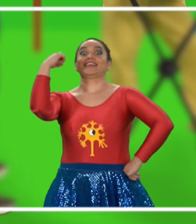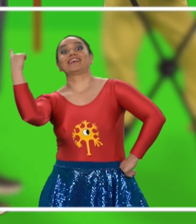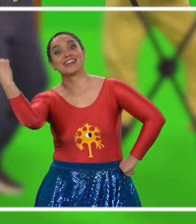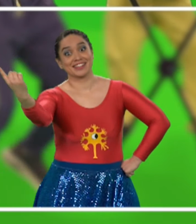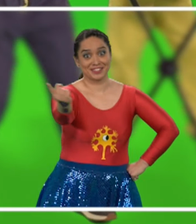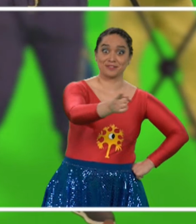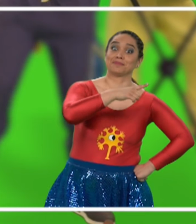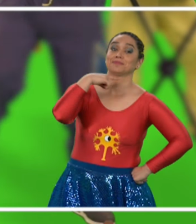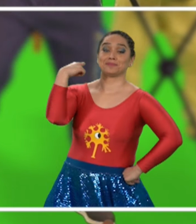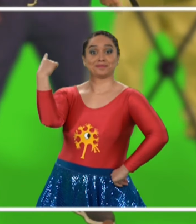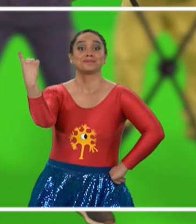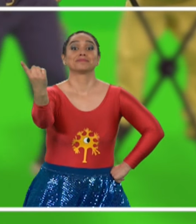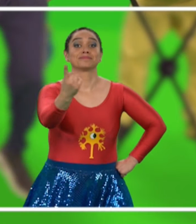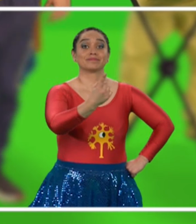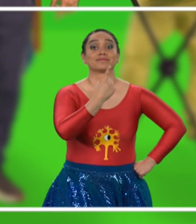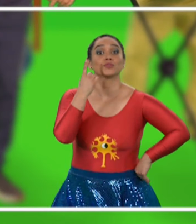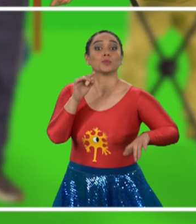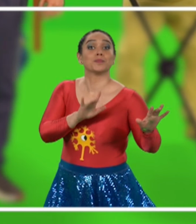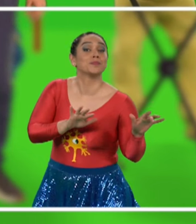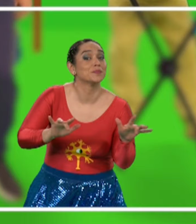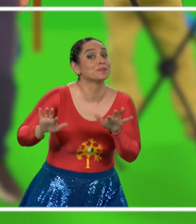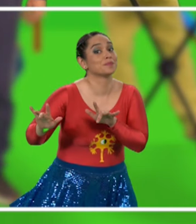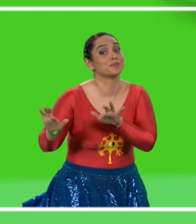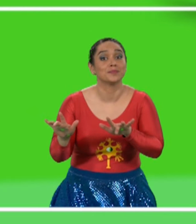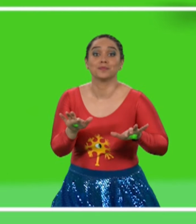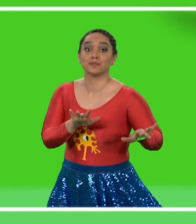gira, gira sin parar.